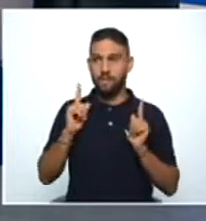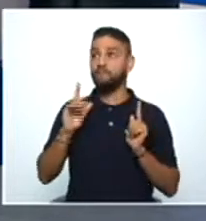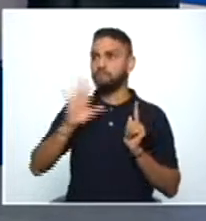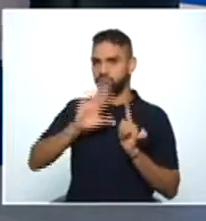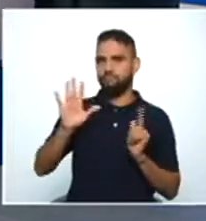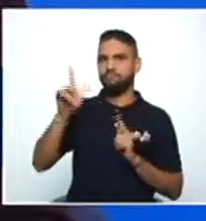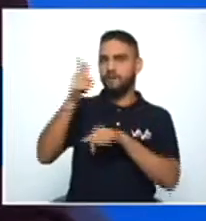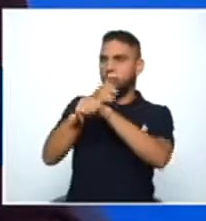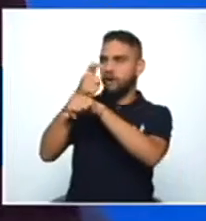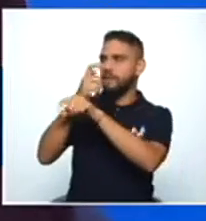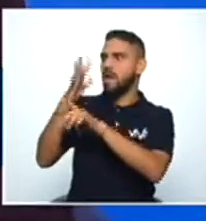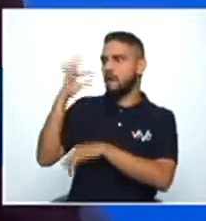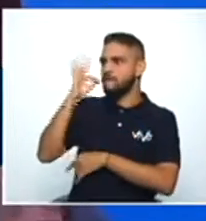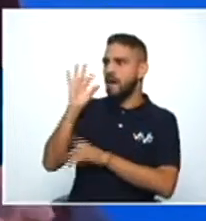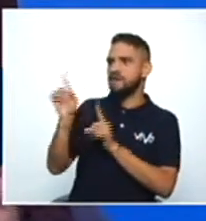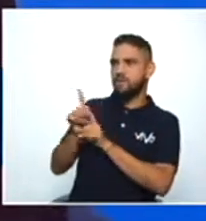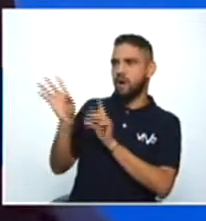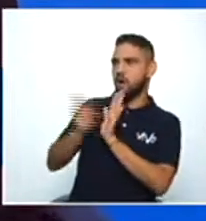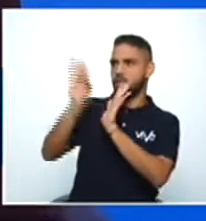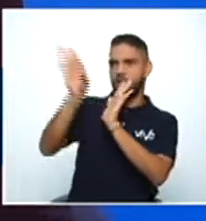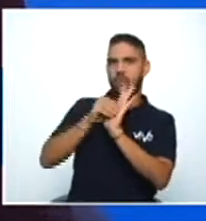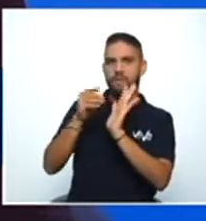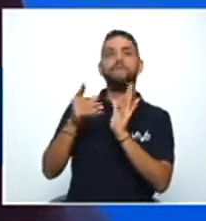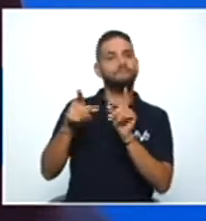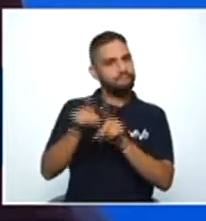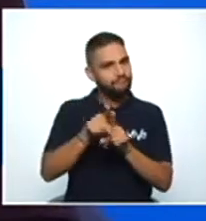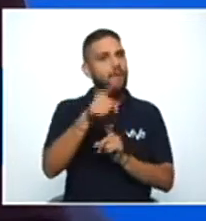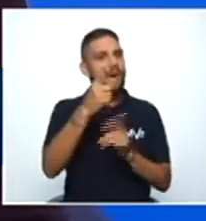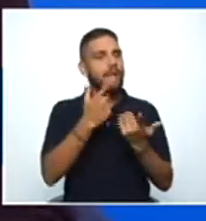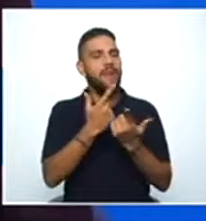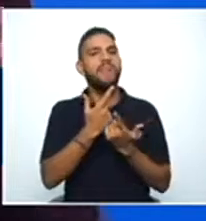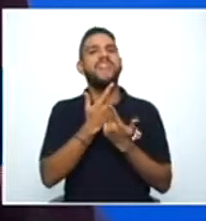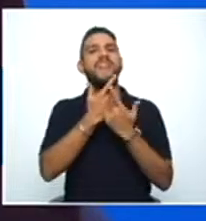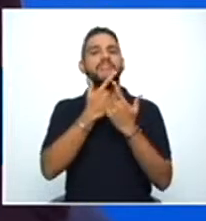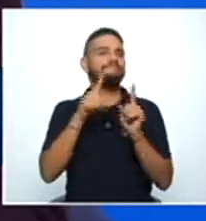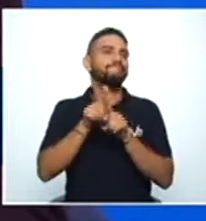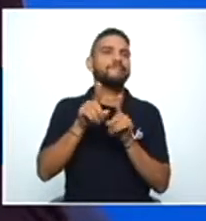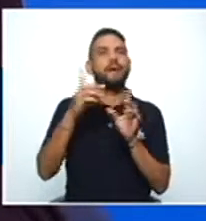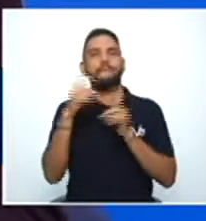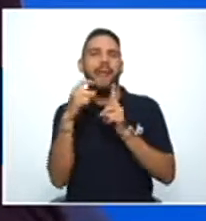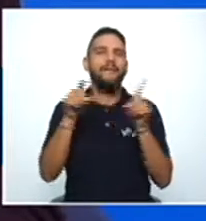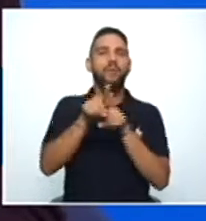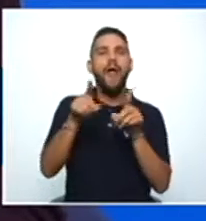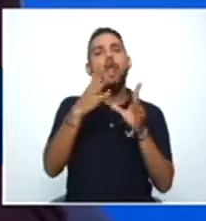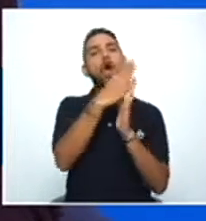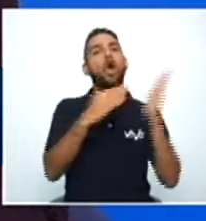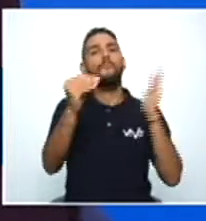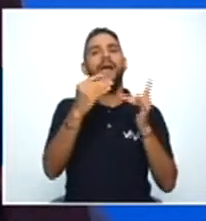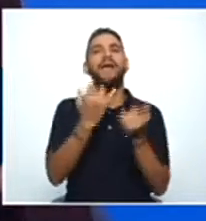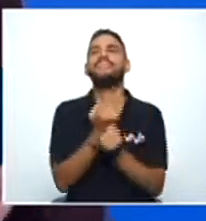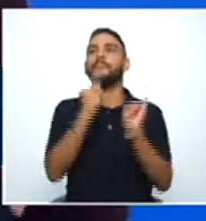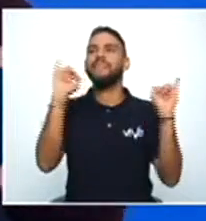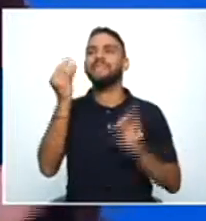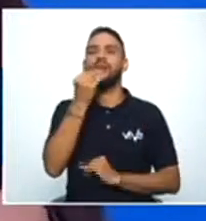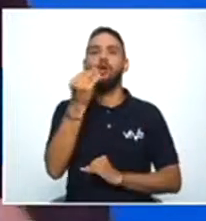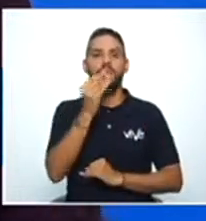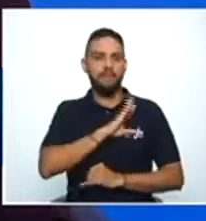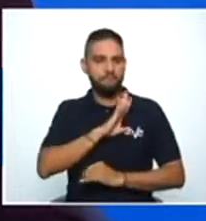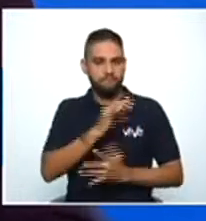así como una visita de referencia también existe una soberanía alimentaria donde partimos la premisa de que la soberanía alimentaria la capacidad que tiene el pueblo de